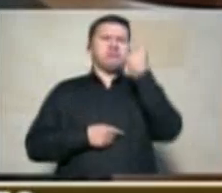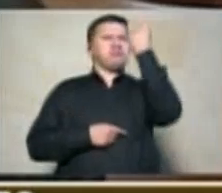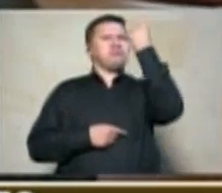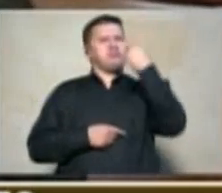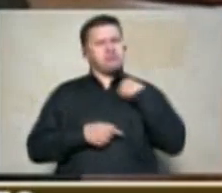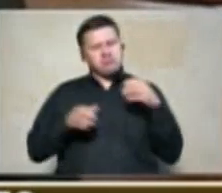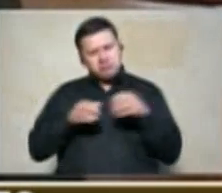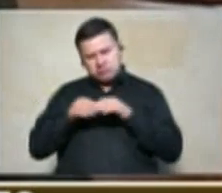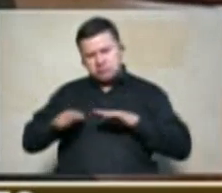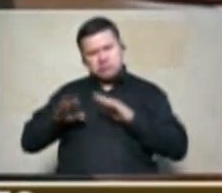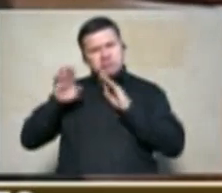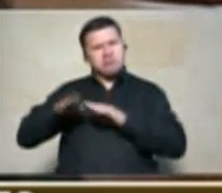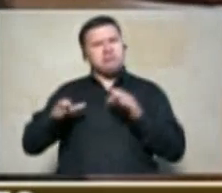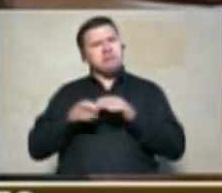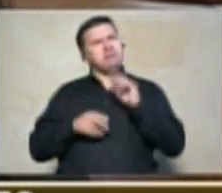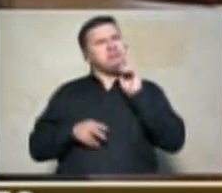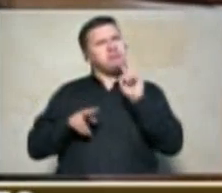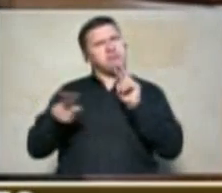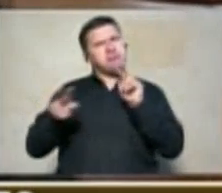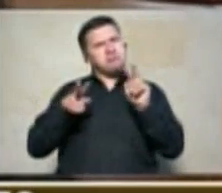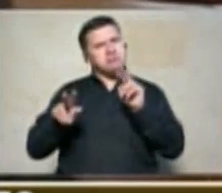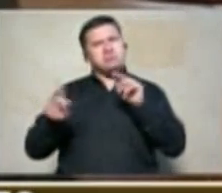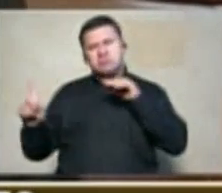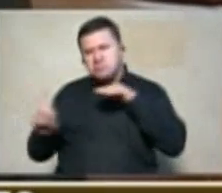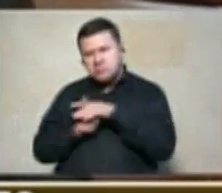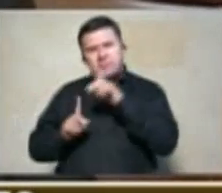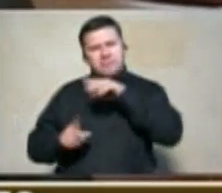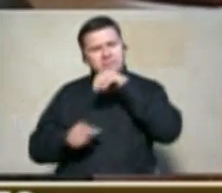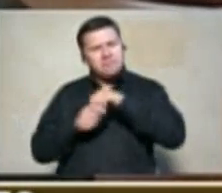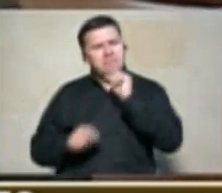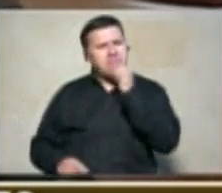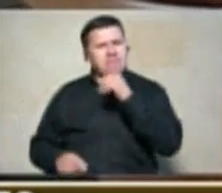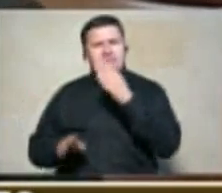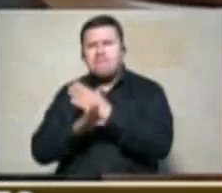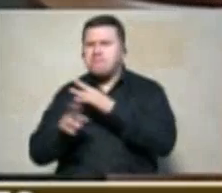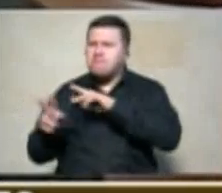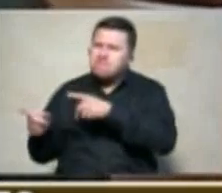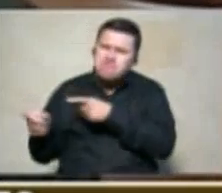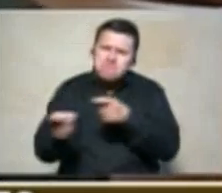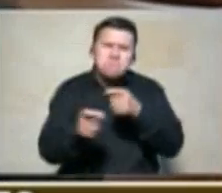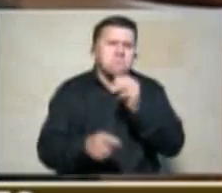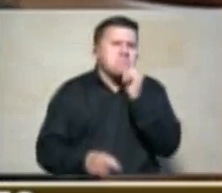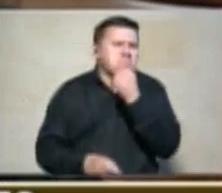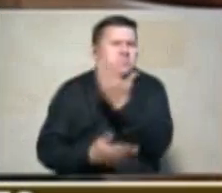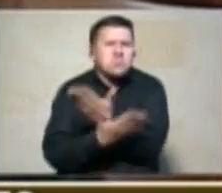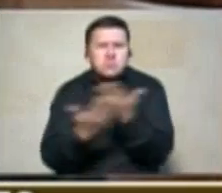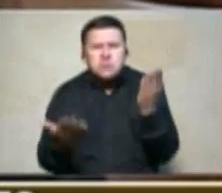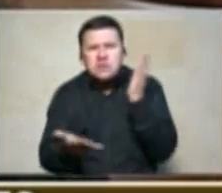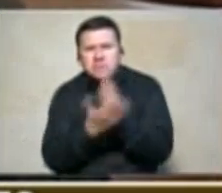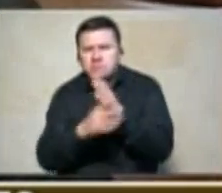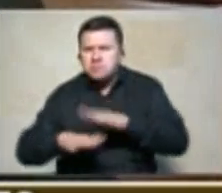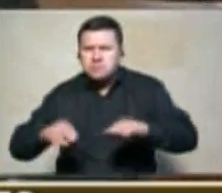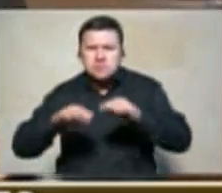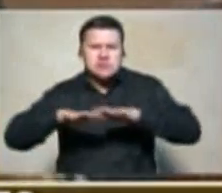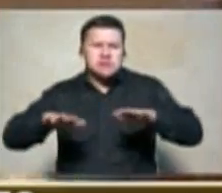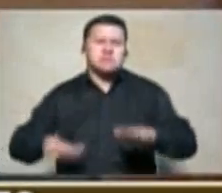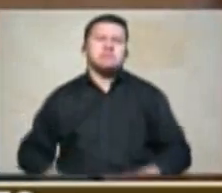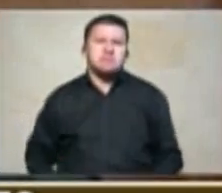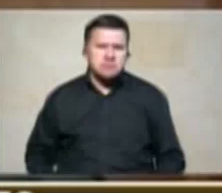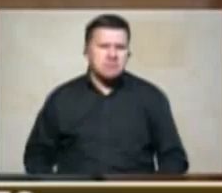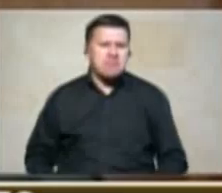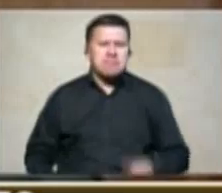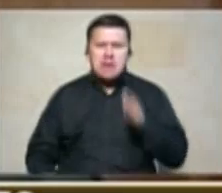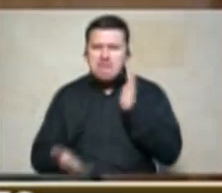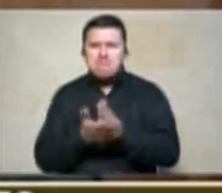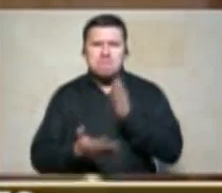el conflicto y en donde muchos fenómenos de restitución de tierra se han dado, es que hay grandes debilidades.